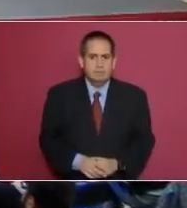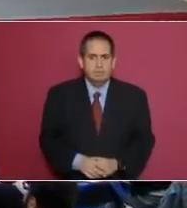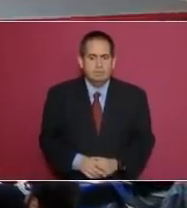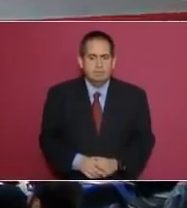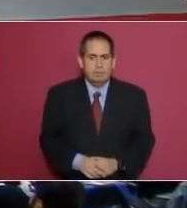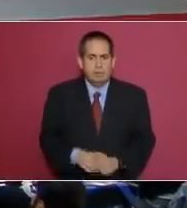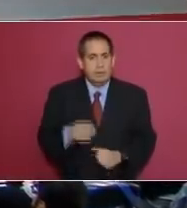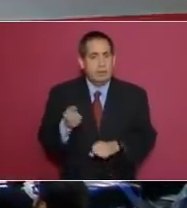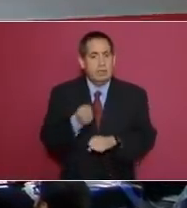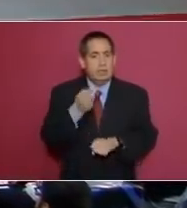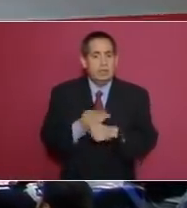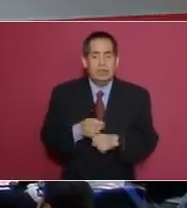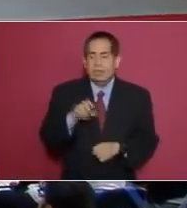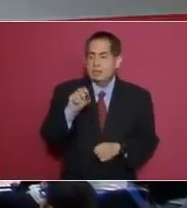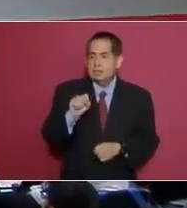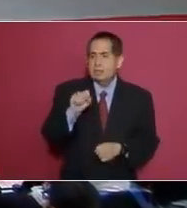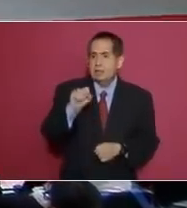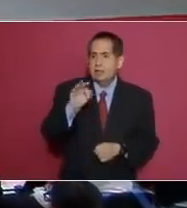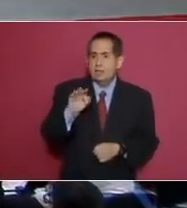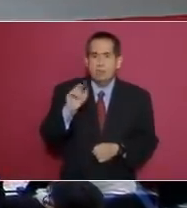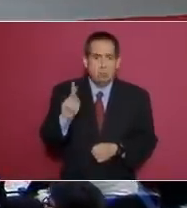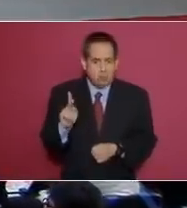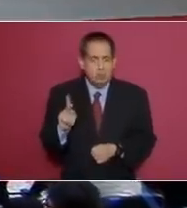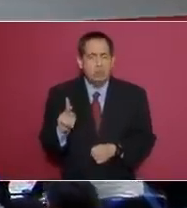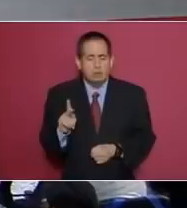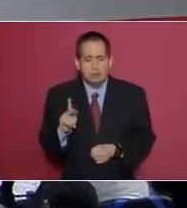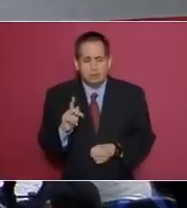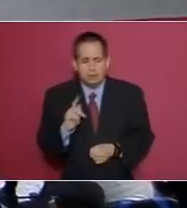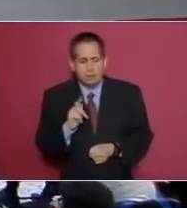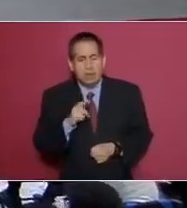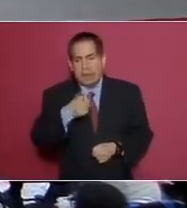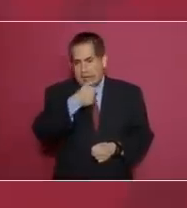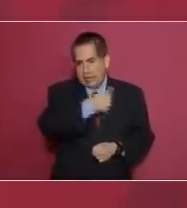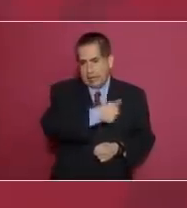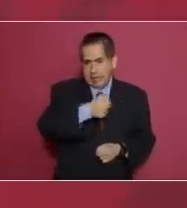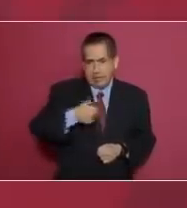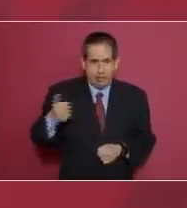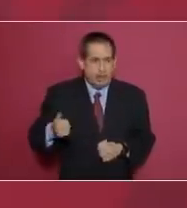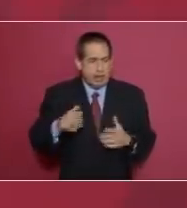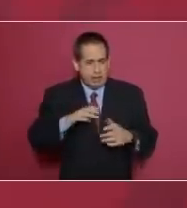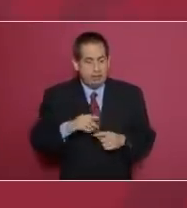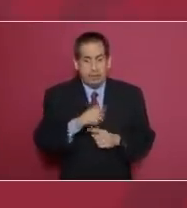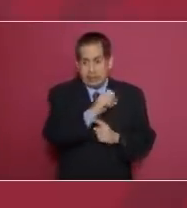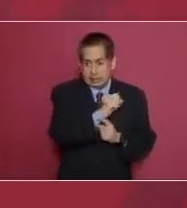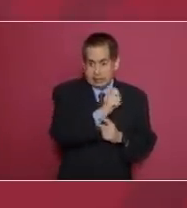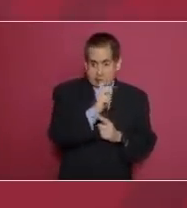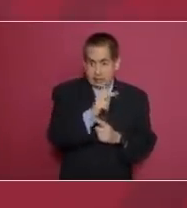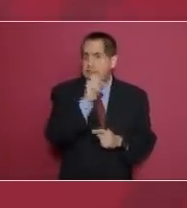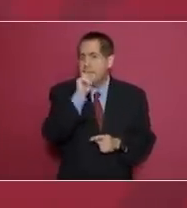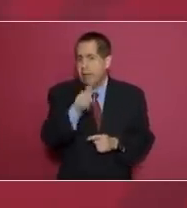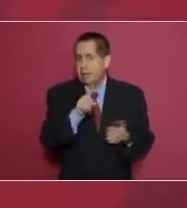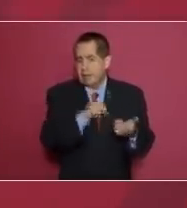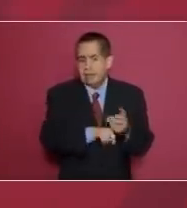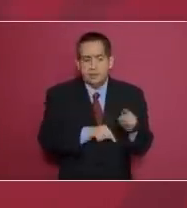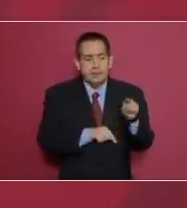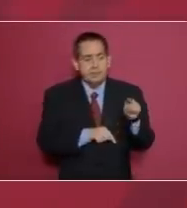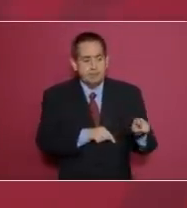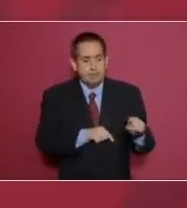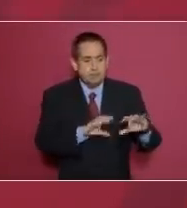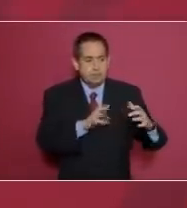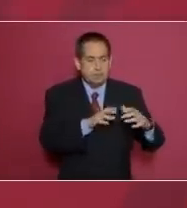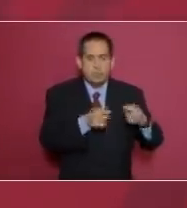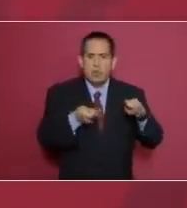La Secretaría de la Función Pública tiene en cada dependencia, en la Secretaría de Educación Pública no es excepción, el área